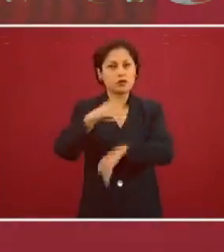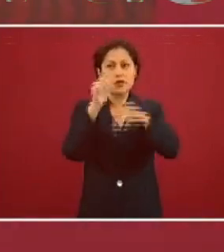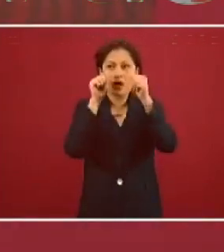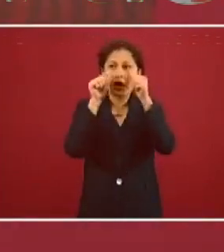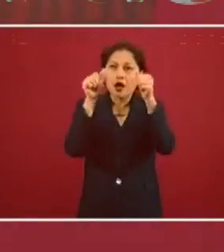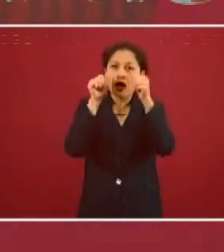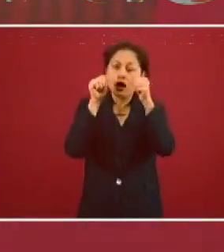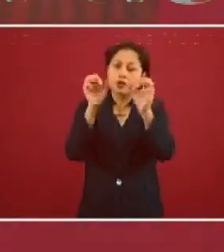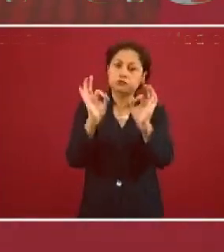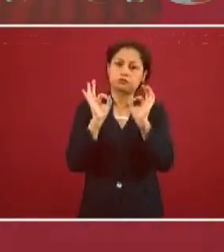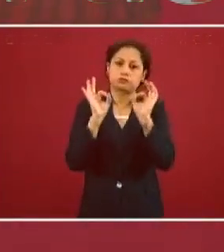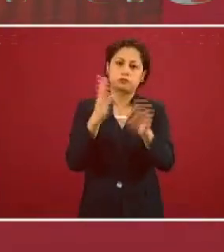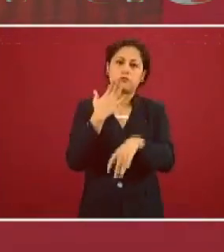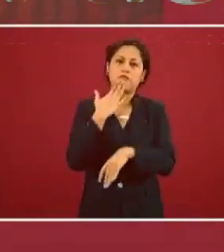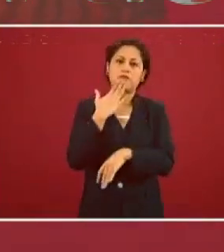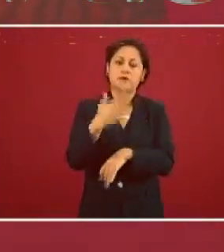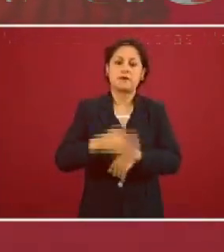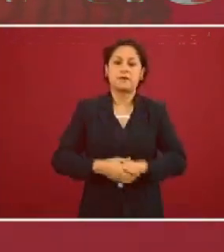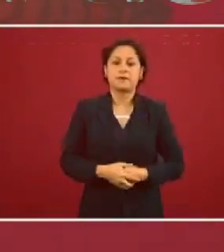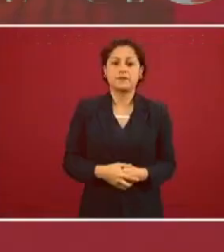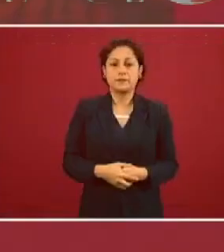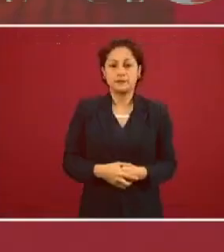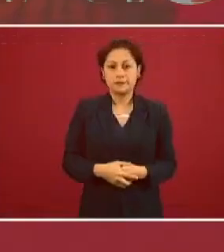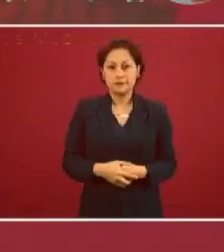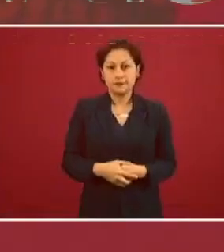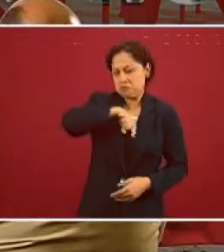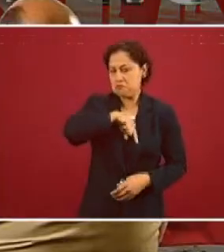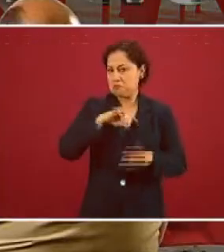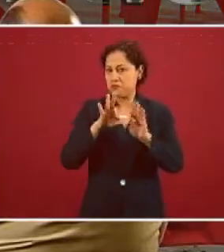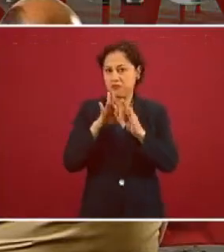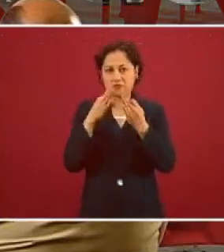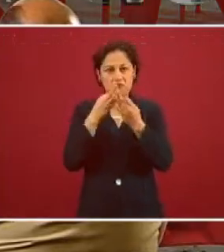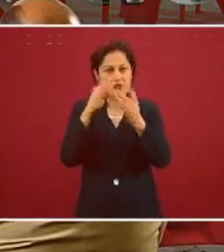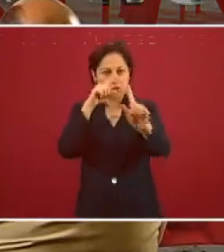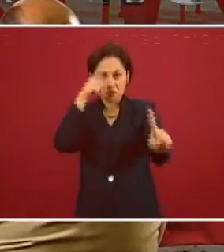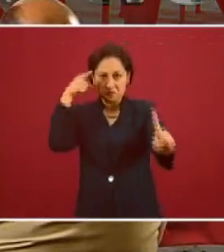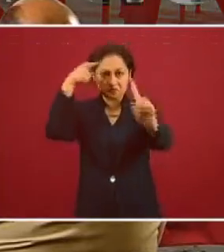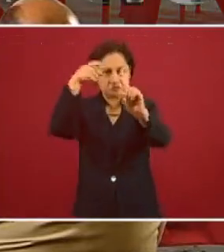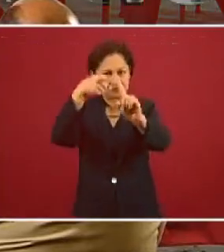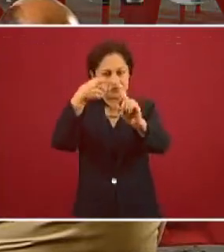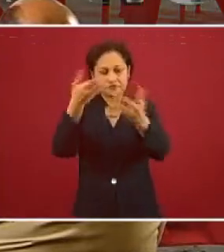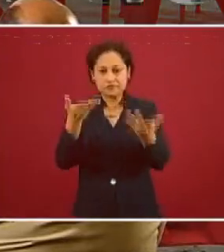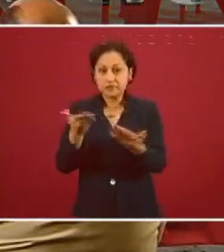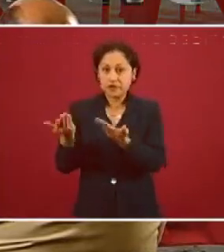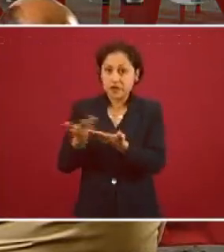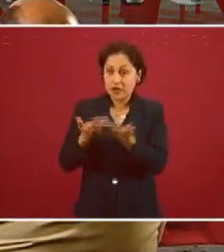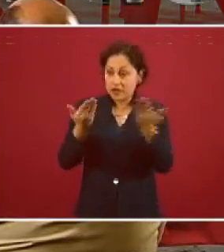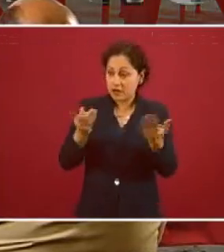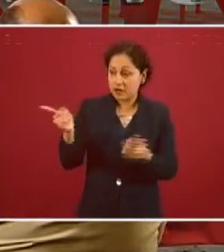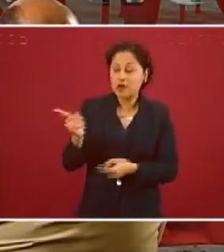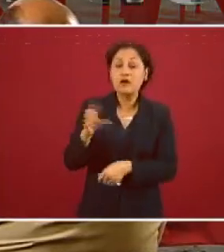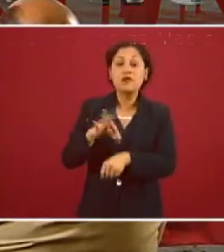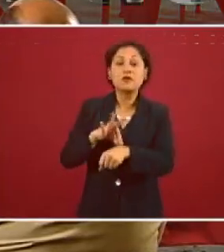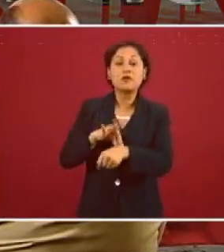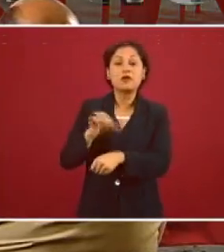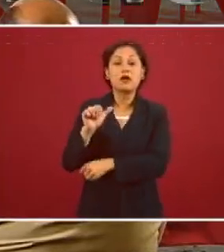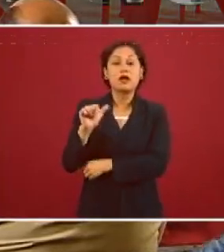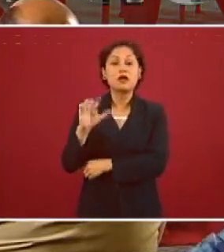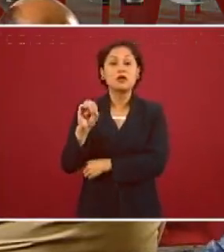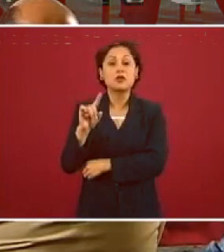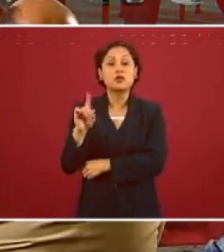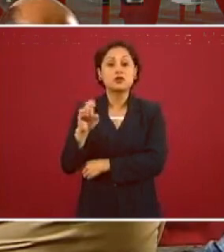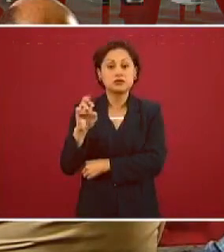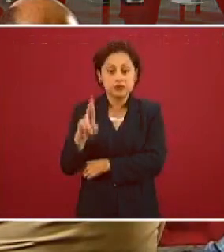el nivel de pobreza podría elevarse al 51%. México y Ecuador serían los más afectados económicamente en Latinoamérica. En